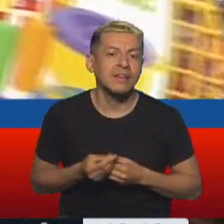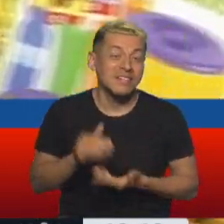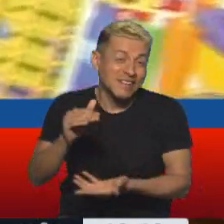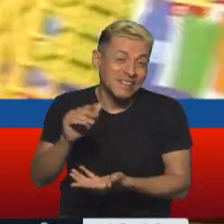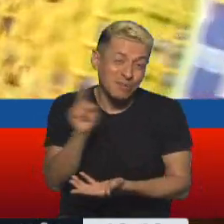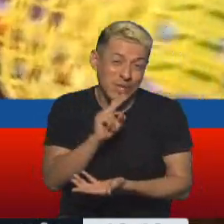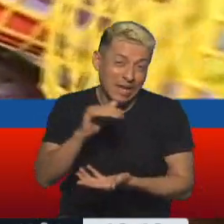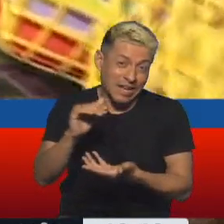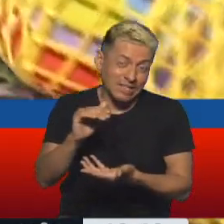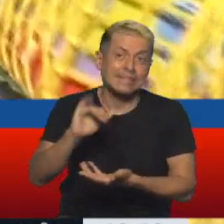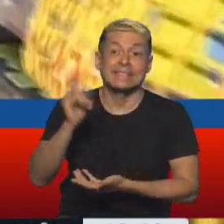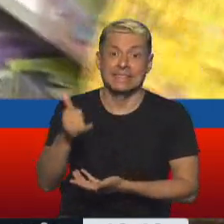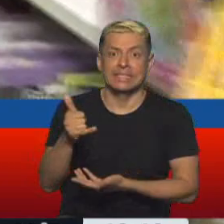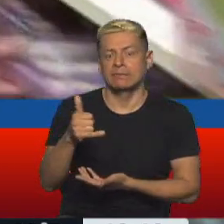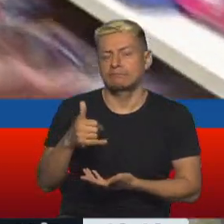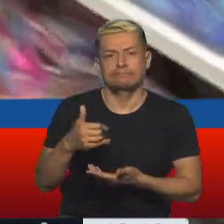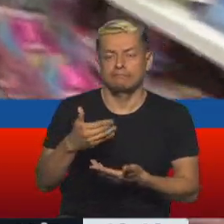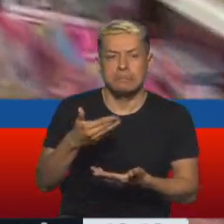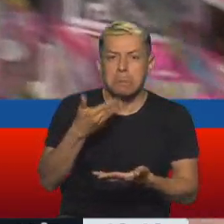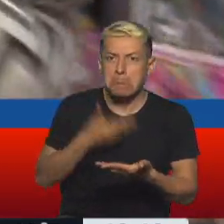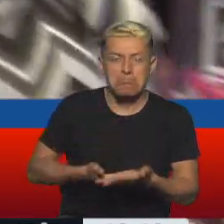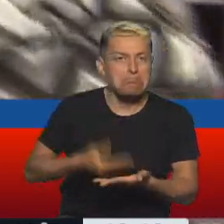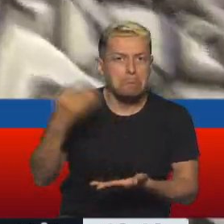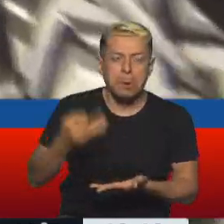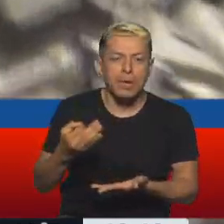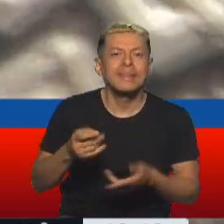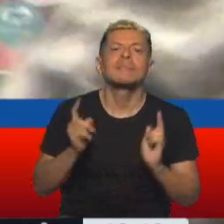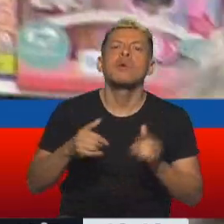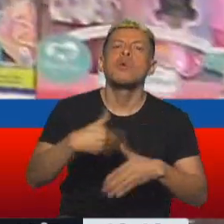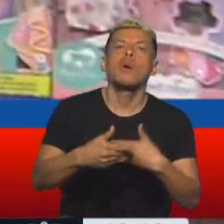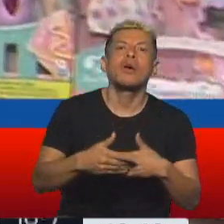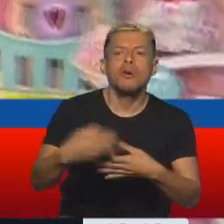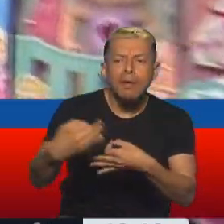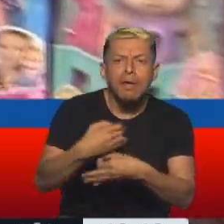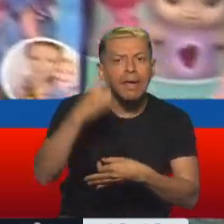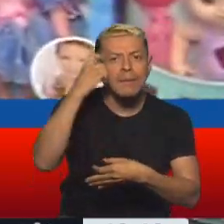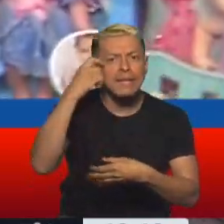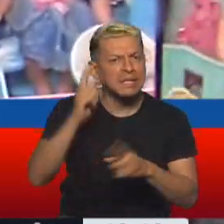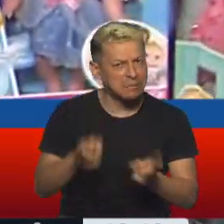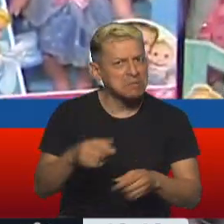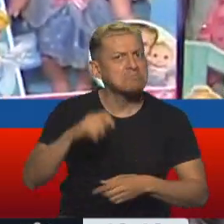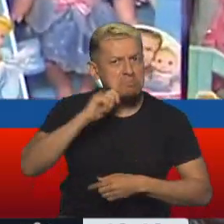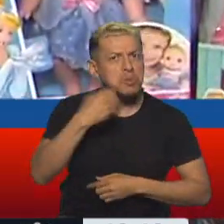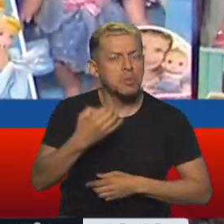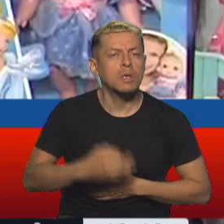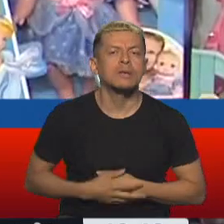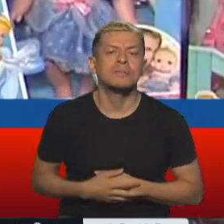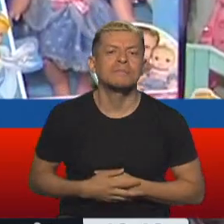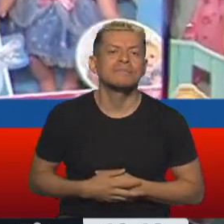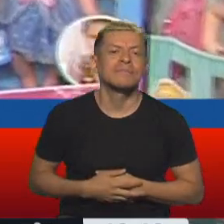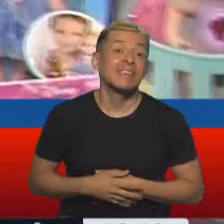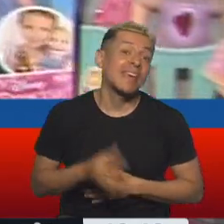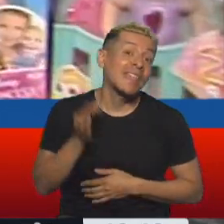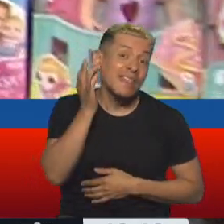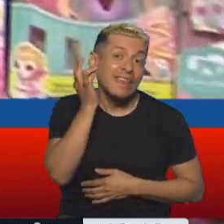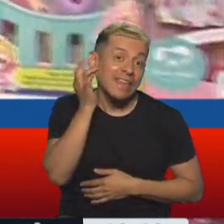las muñecas son impresionantes, pero hay muy buenos juegos didácticos. Y especialmente para las chicas, las nenas,